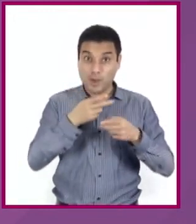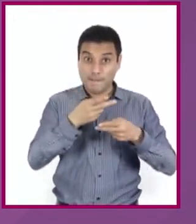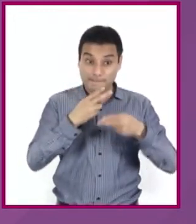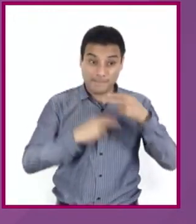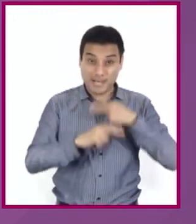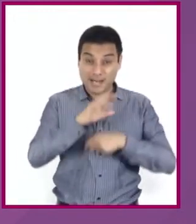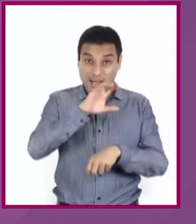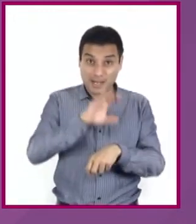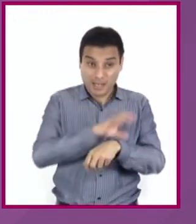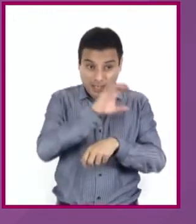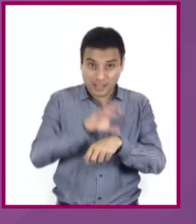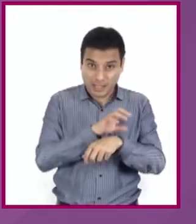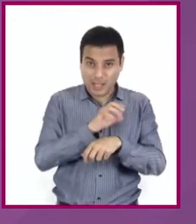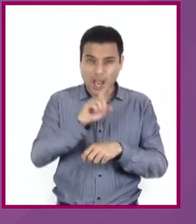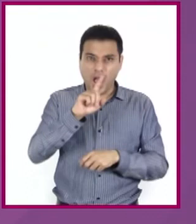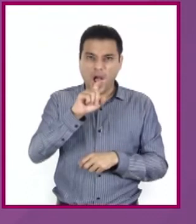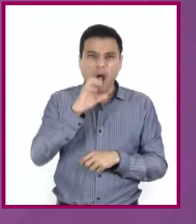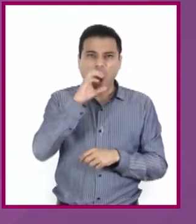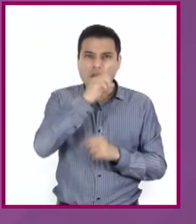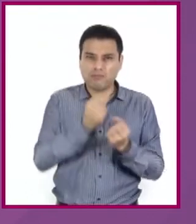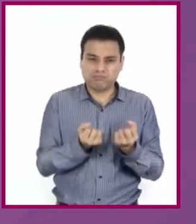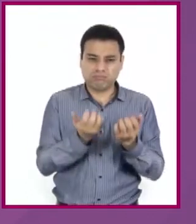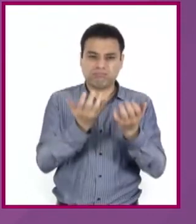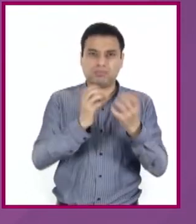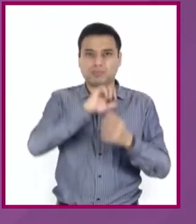y alimentar el generador.